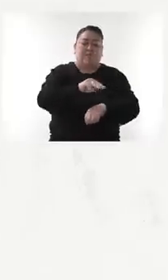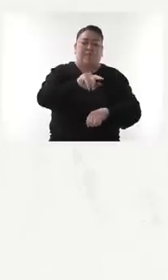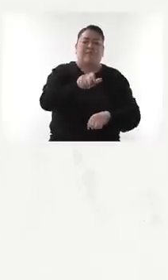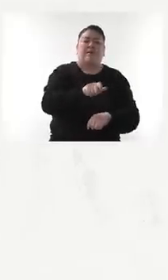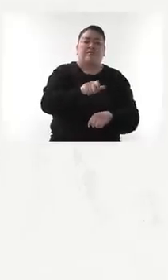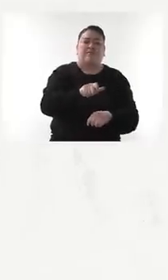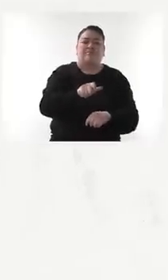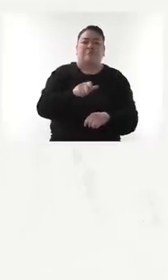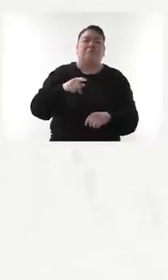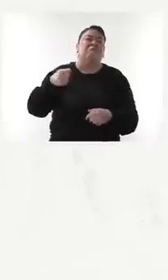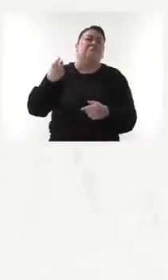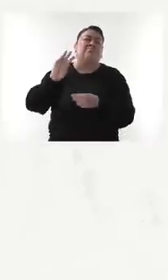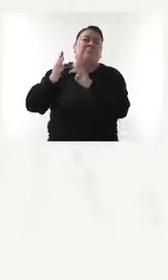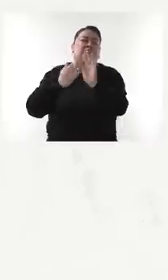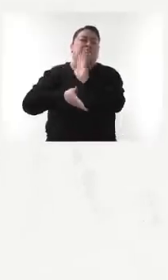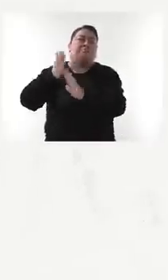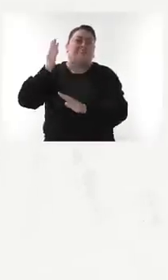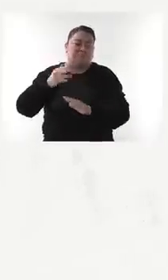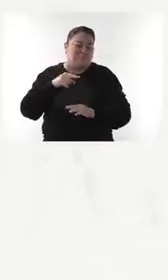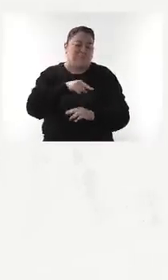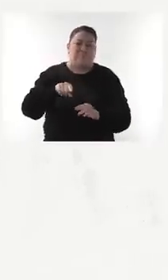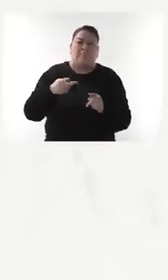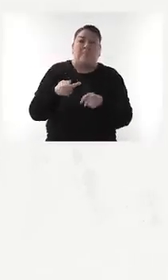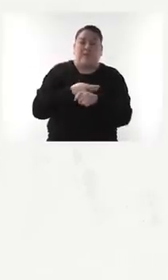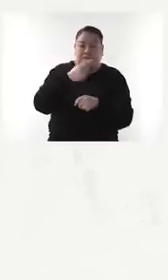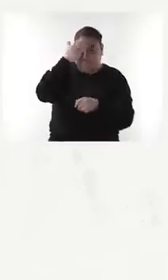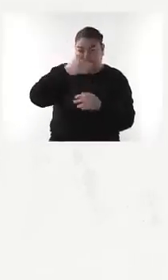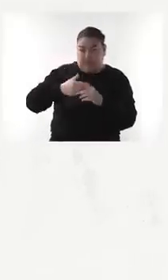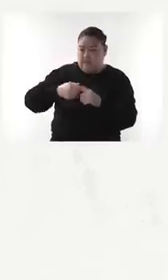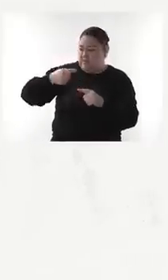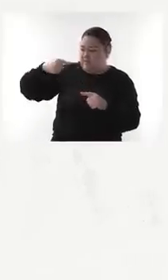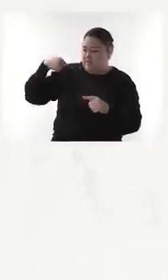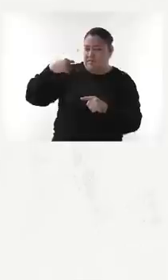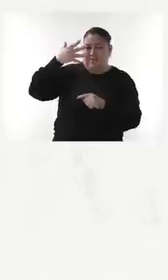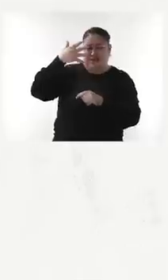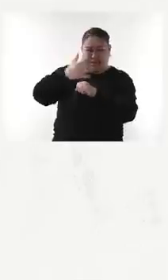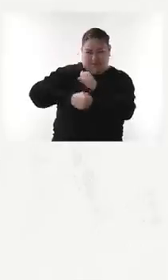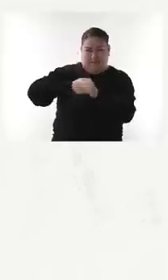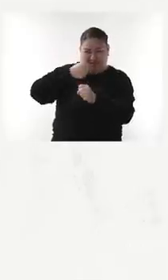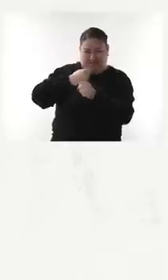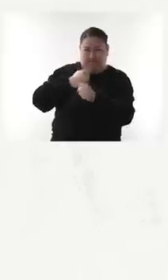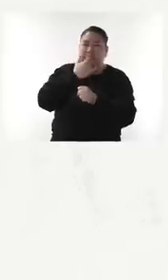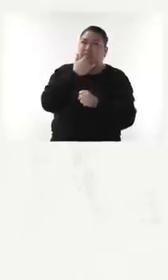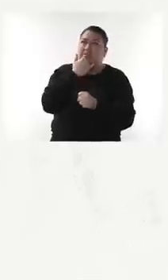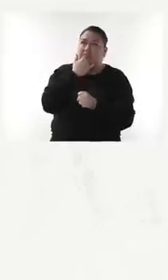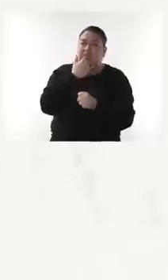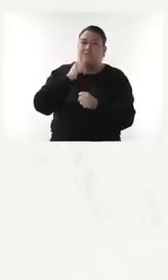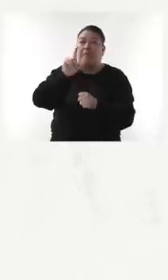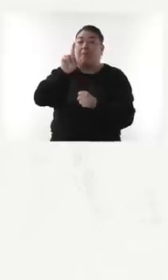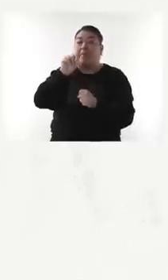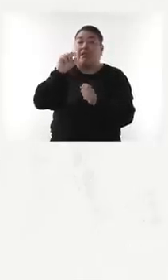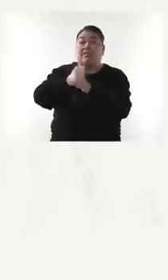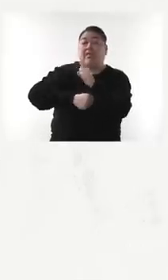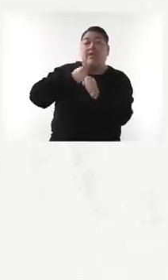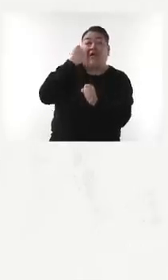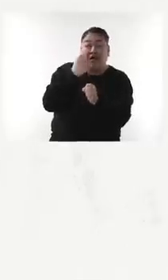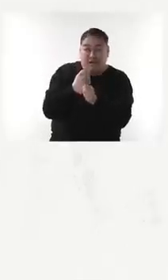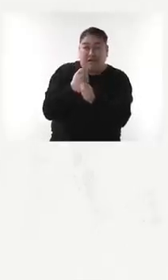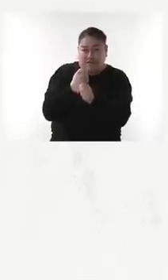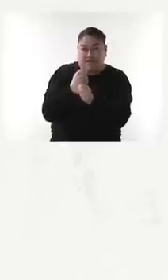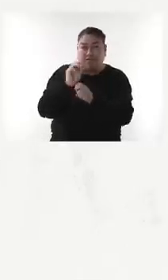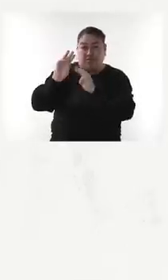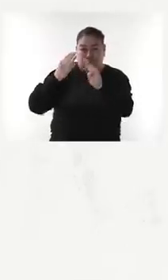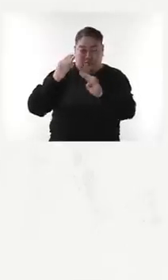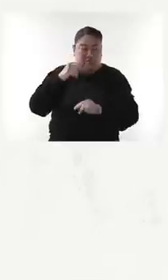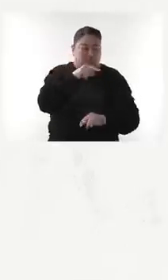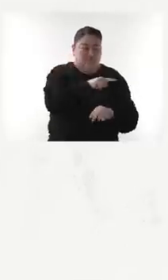mundiales? En los últimos cinco mundiales, podemos ver de esta presentación, la Liga MX es top 10